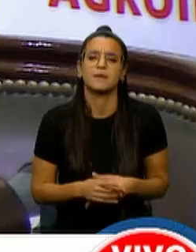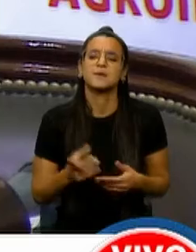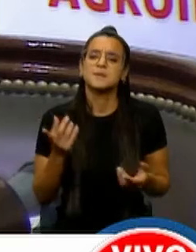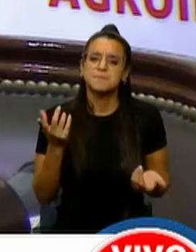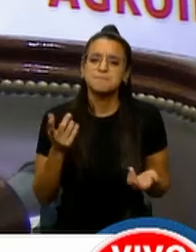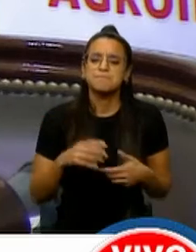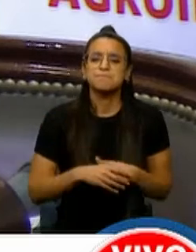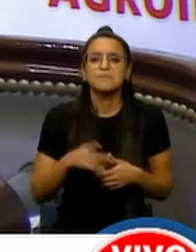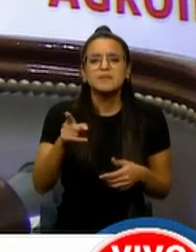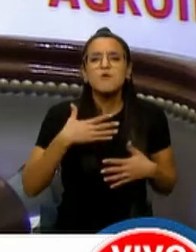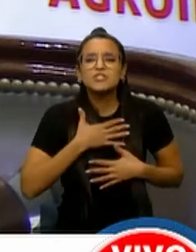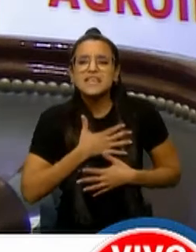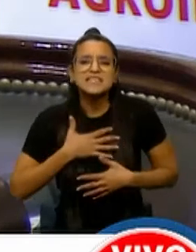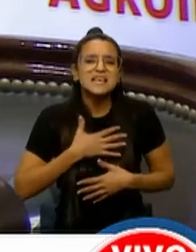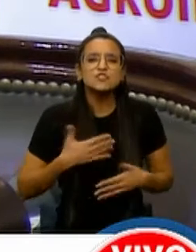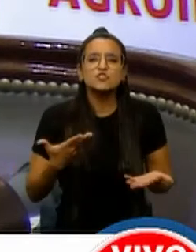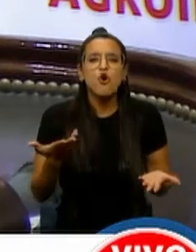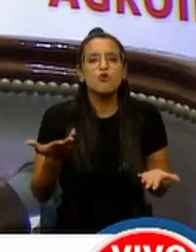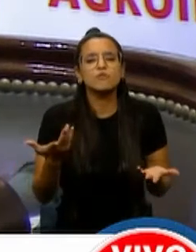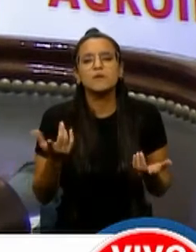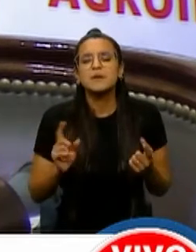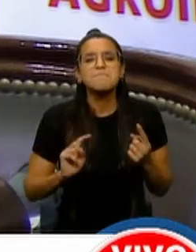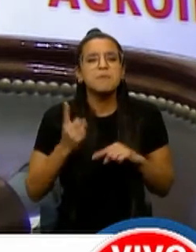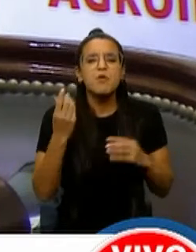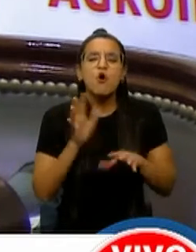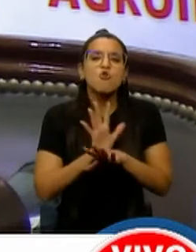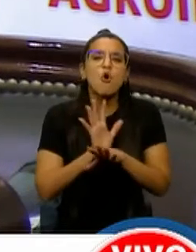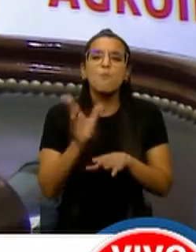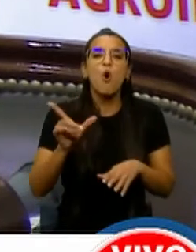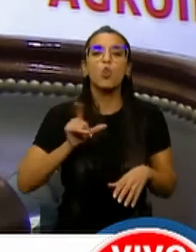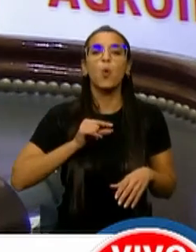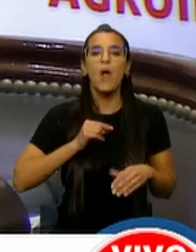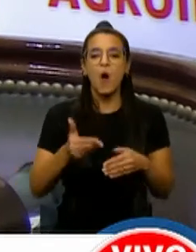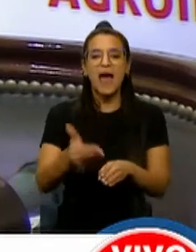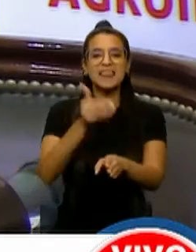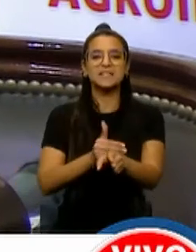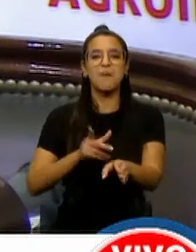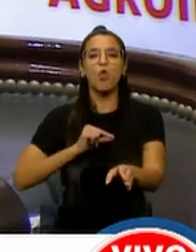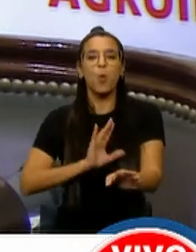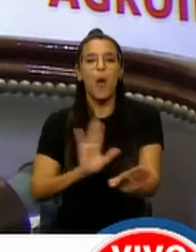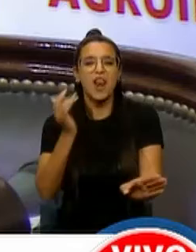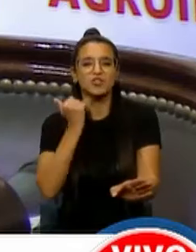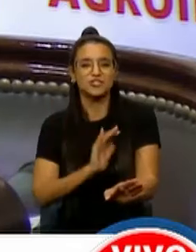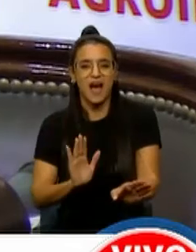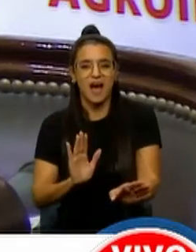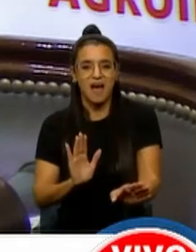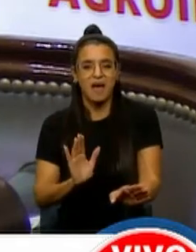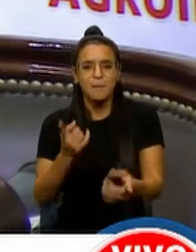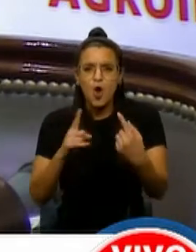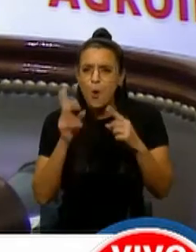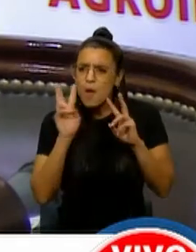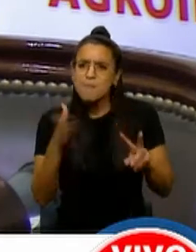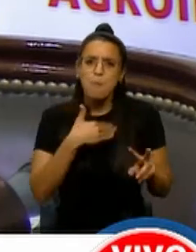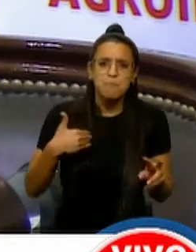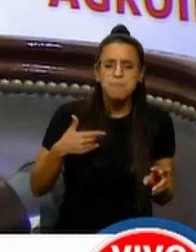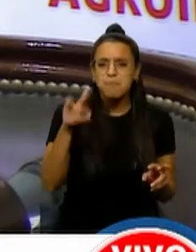Viene con una sensación que en un principio también ya es como de un duelo anticipado, pero también vemos que estos padres y